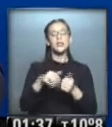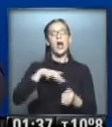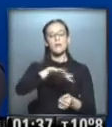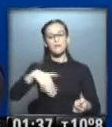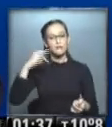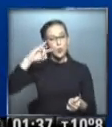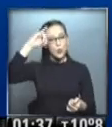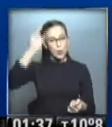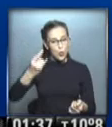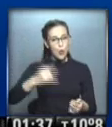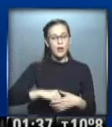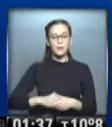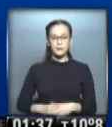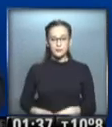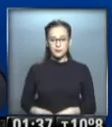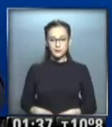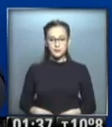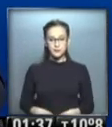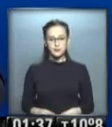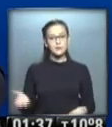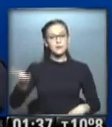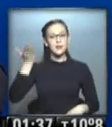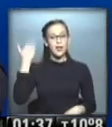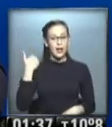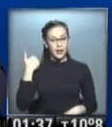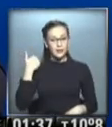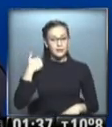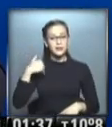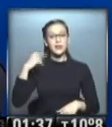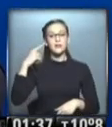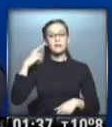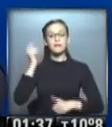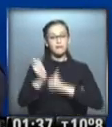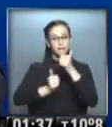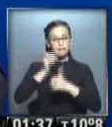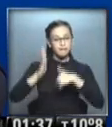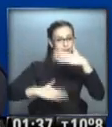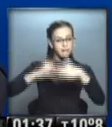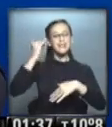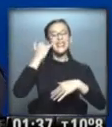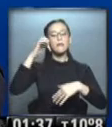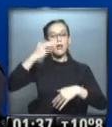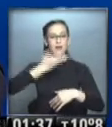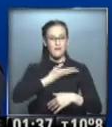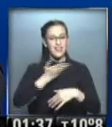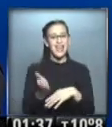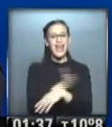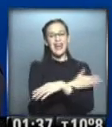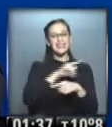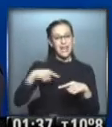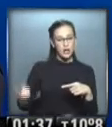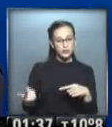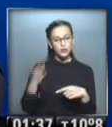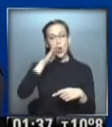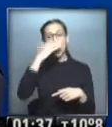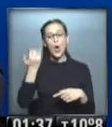uruguaya, que ha sido construida por una filial allí en Montevideo de YPF. Antes de este acto, Cristina